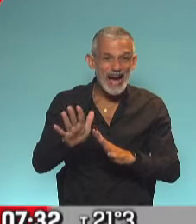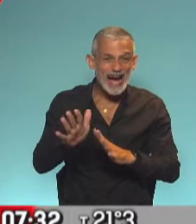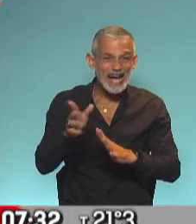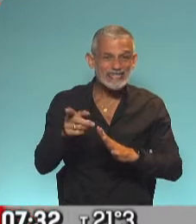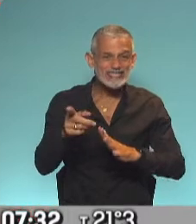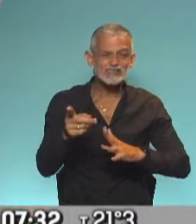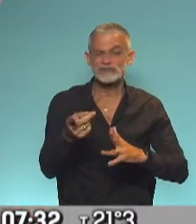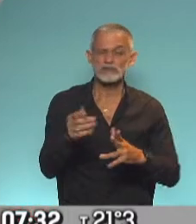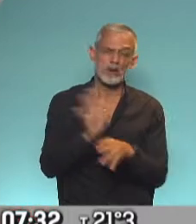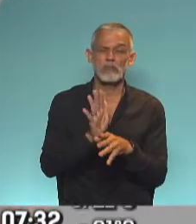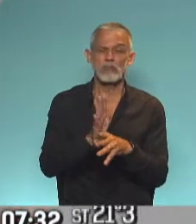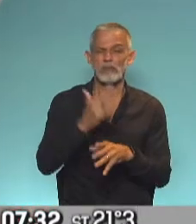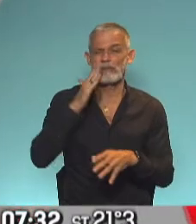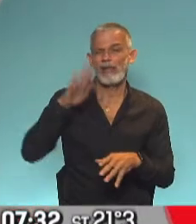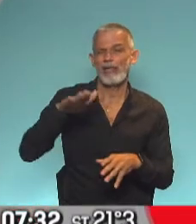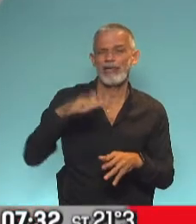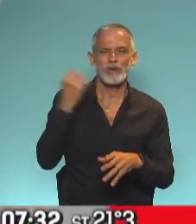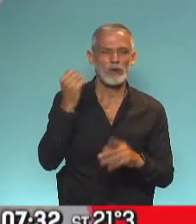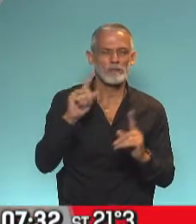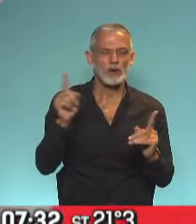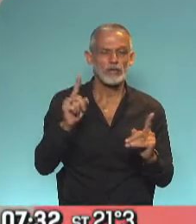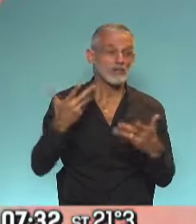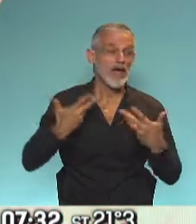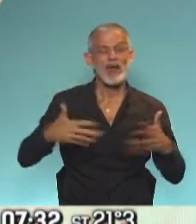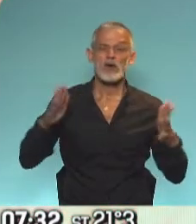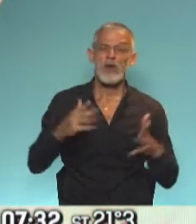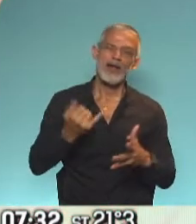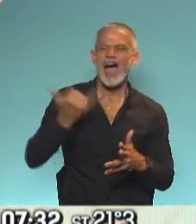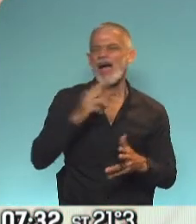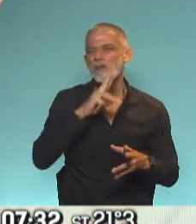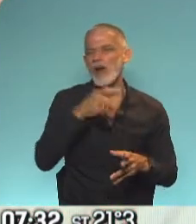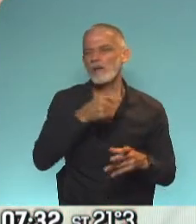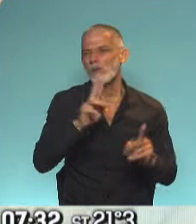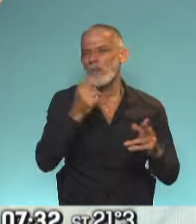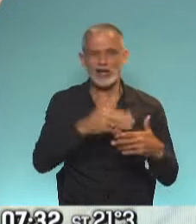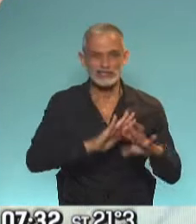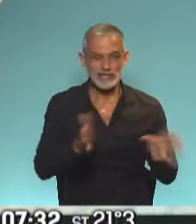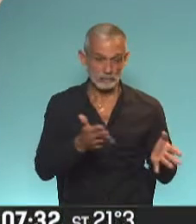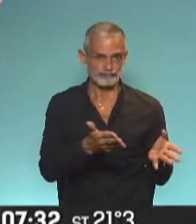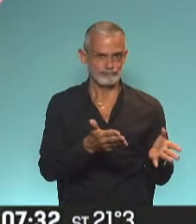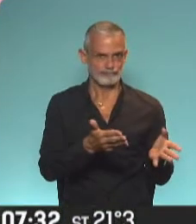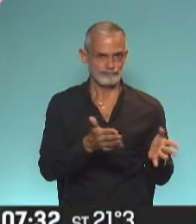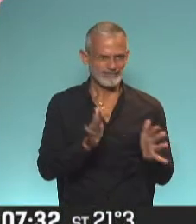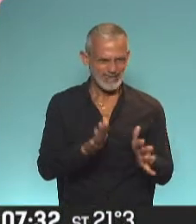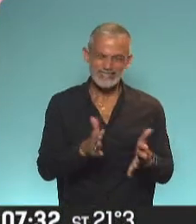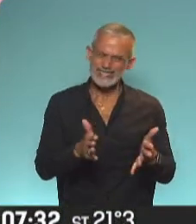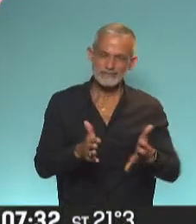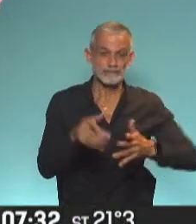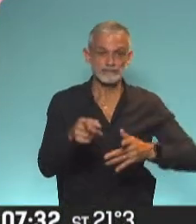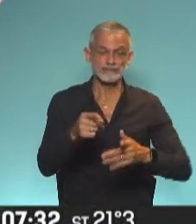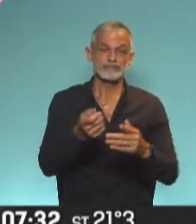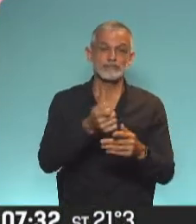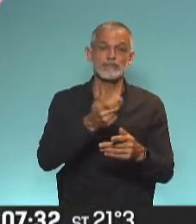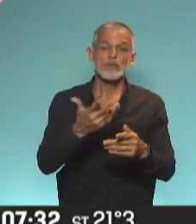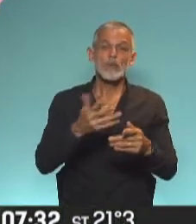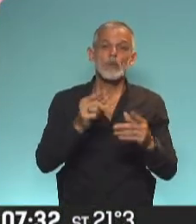se banaliza la situación y se naturaliza, ¿no? De alguna manera. Pero vamos a ver entonces cuáles son las cifras que decíamos